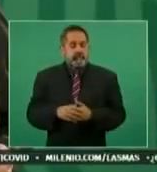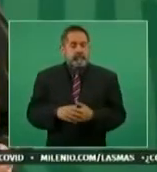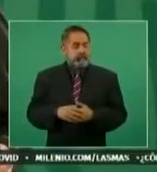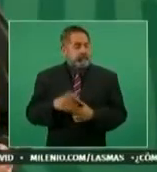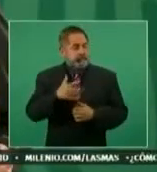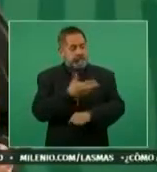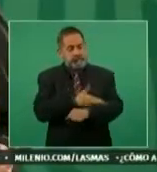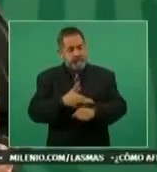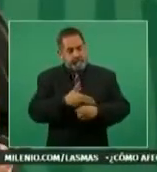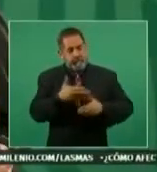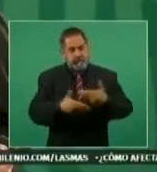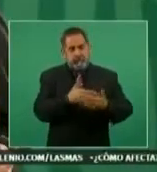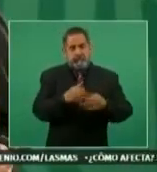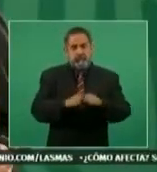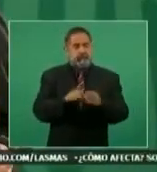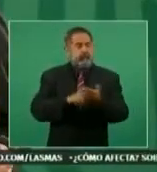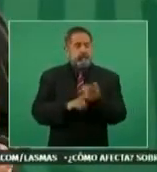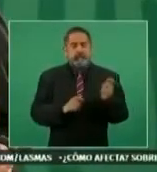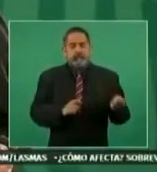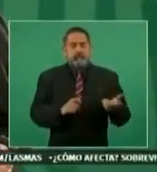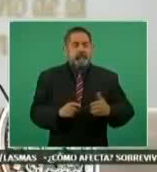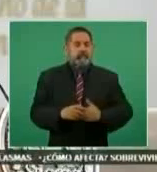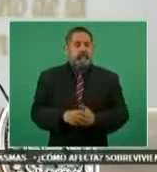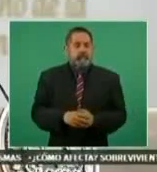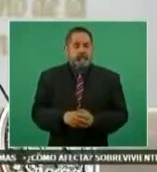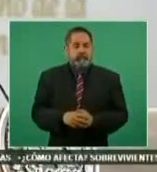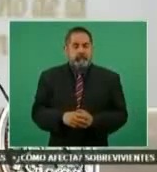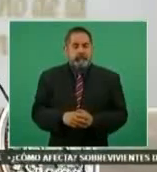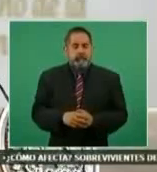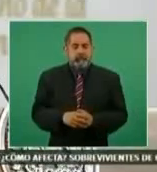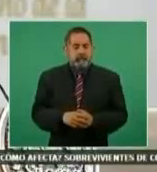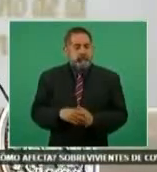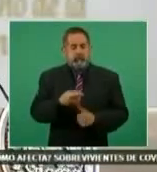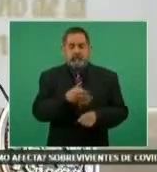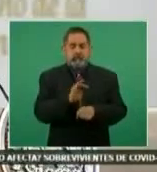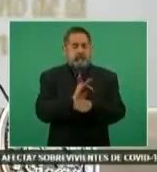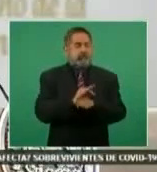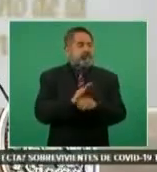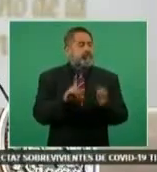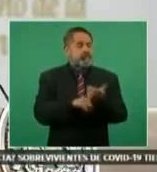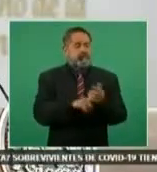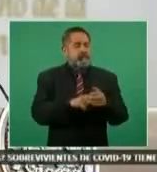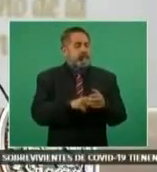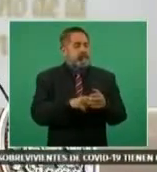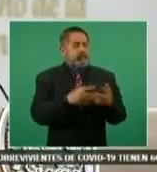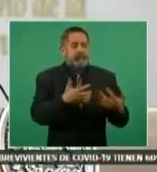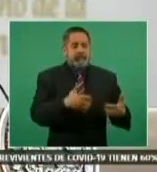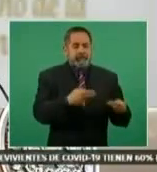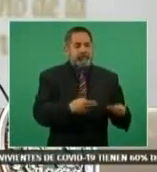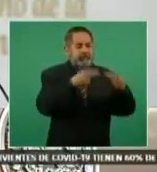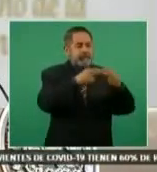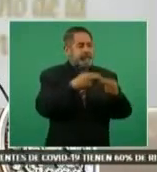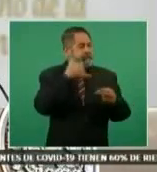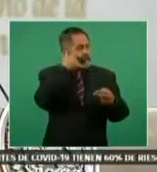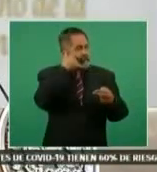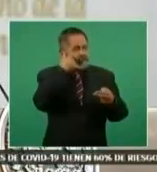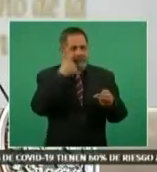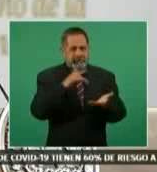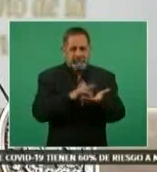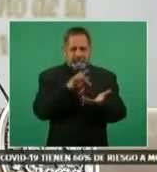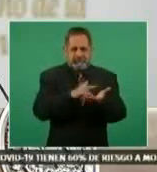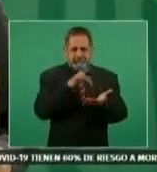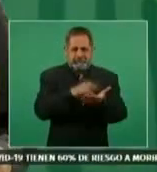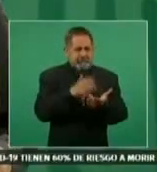Vamos a hacer un dueto. Bueno, yo no canto ni en la regadera, queridos amigos, de aunque me paguen, pero el que siguió cantando fue el presidente y dijo que a los